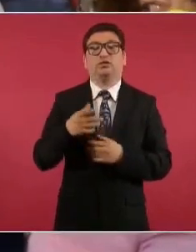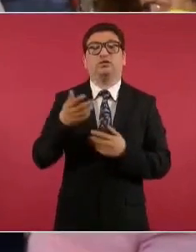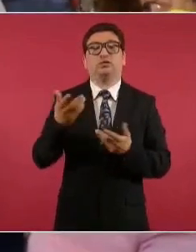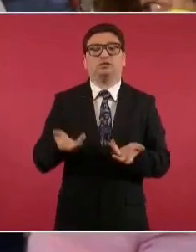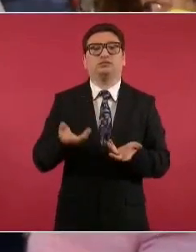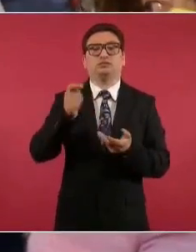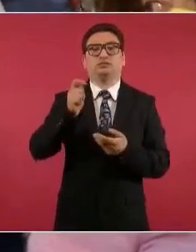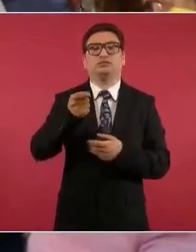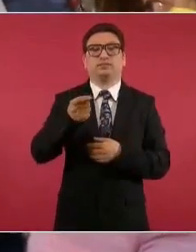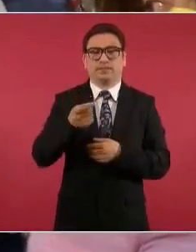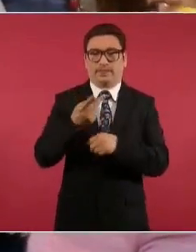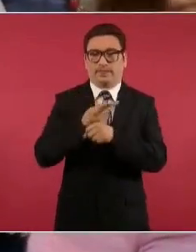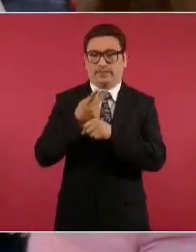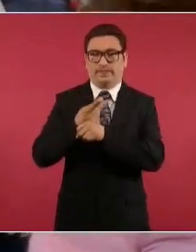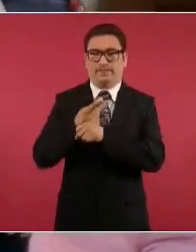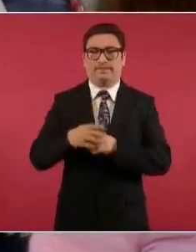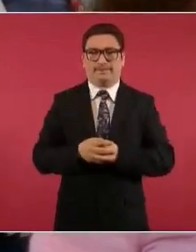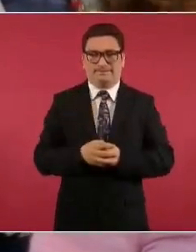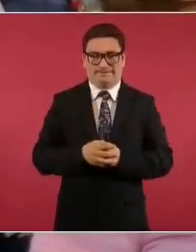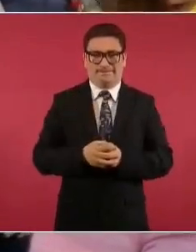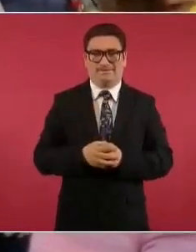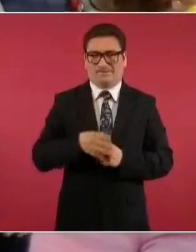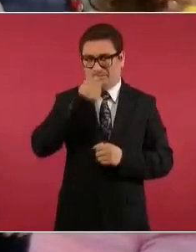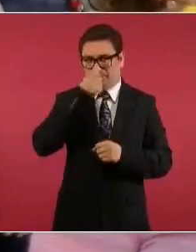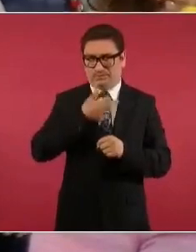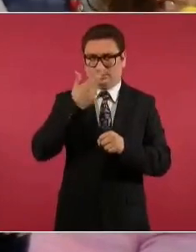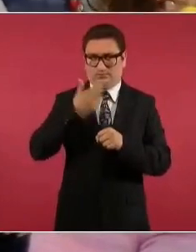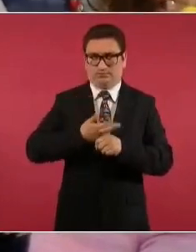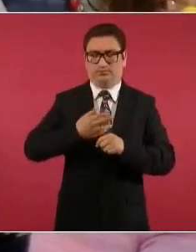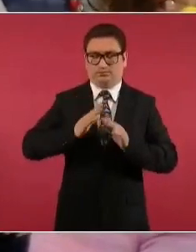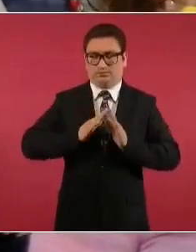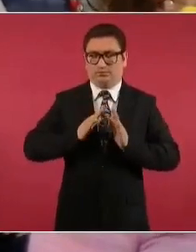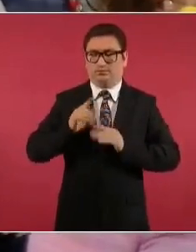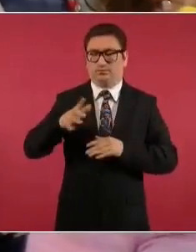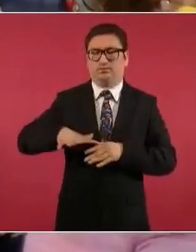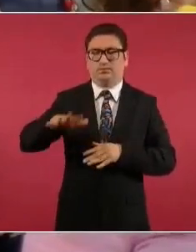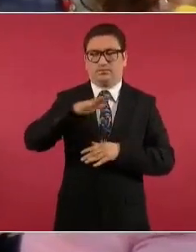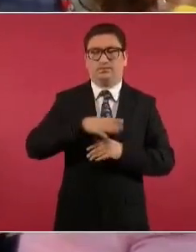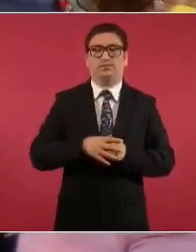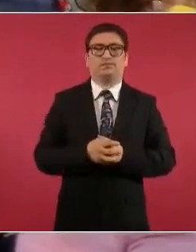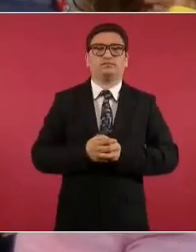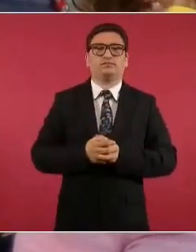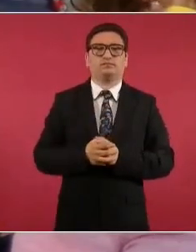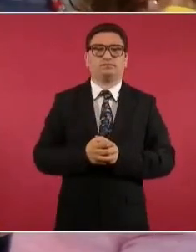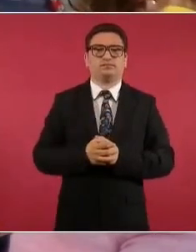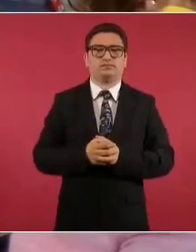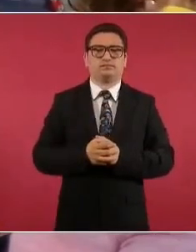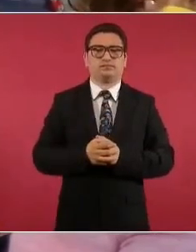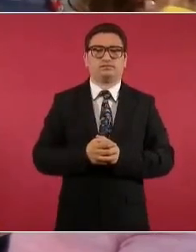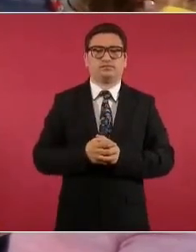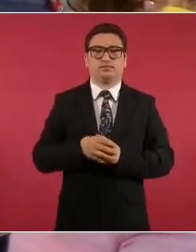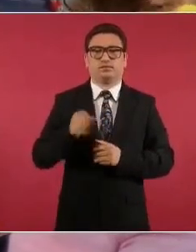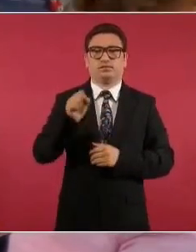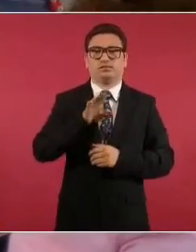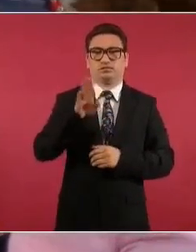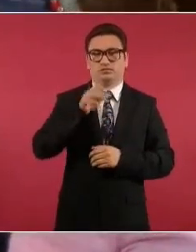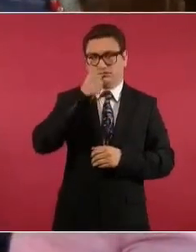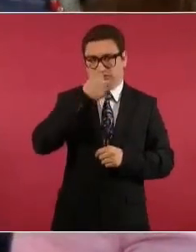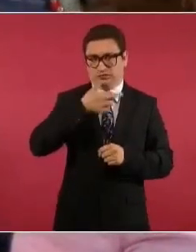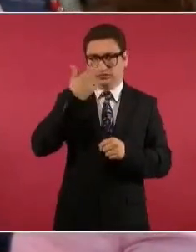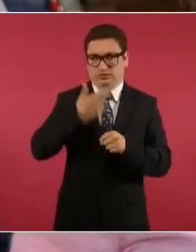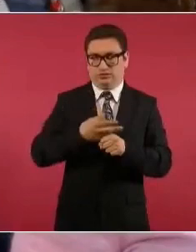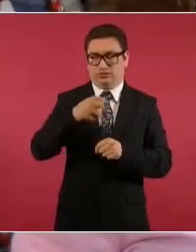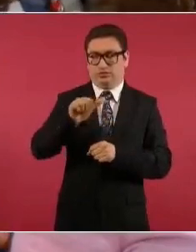lo que ha estado sucediendo con la Secretaría de la Defensa Nacional y el subsecretario